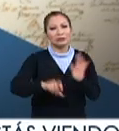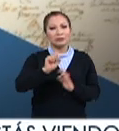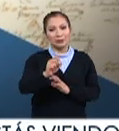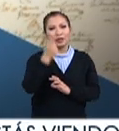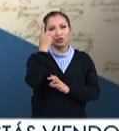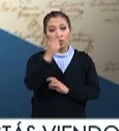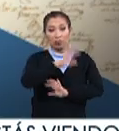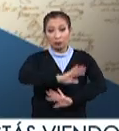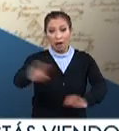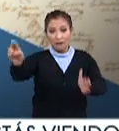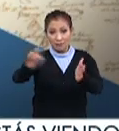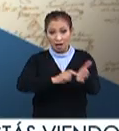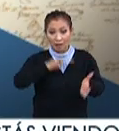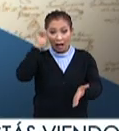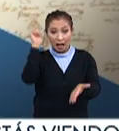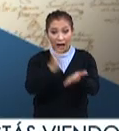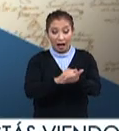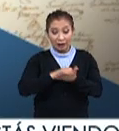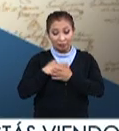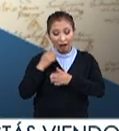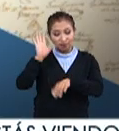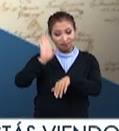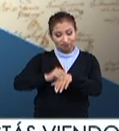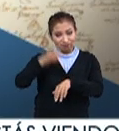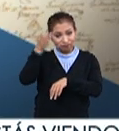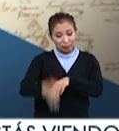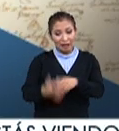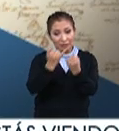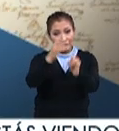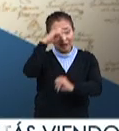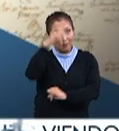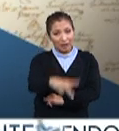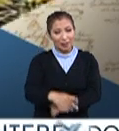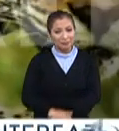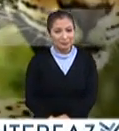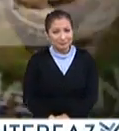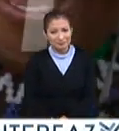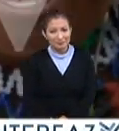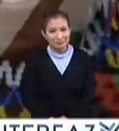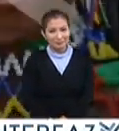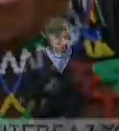En 1821 se firma el Acta de Independencia de México.